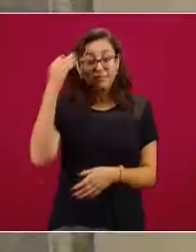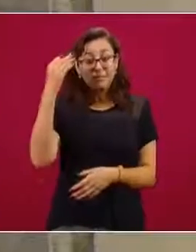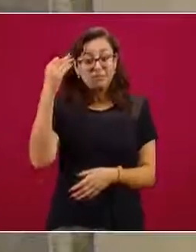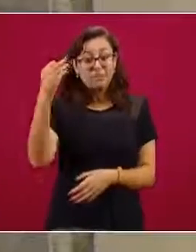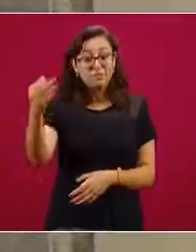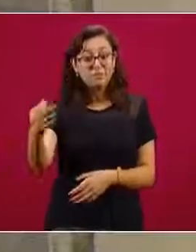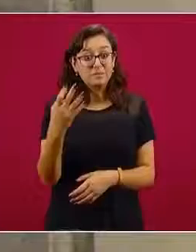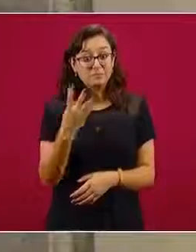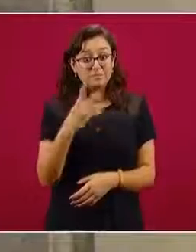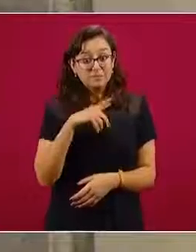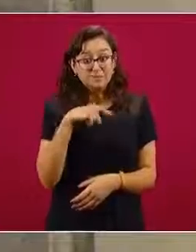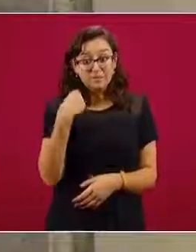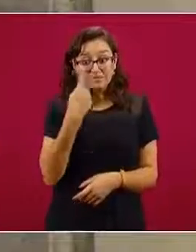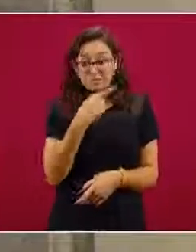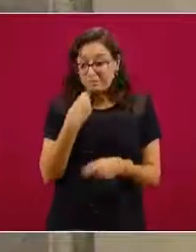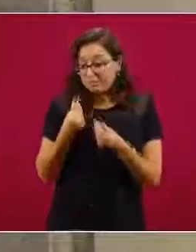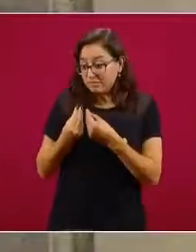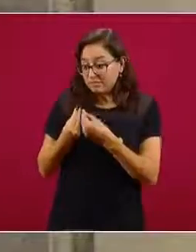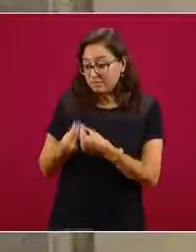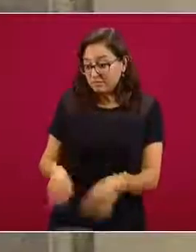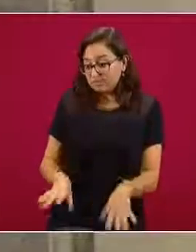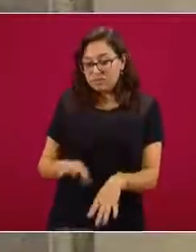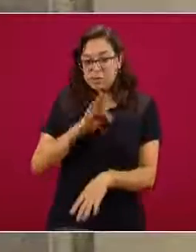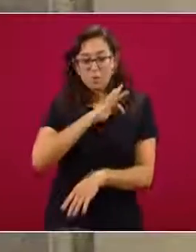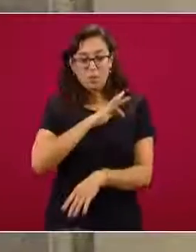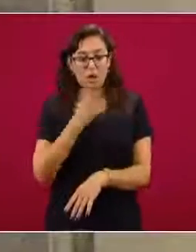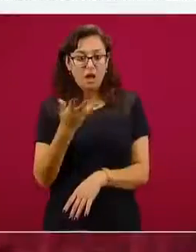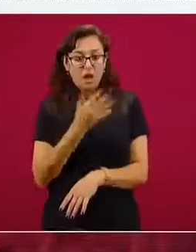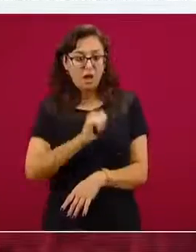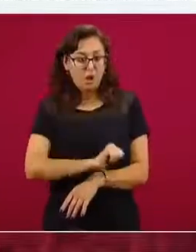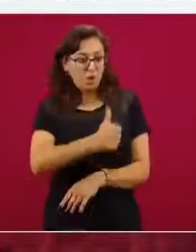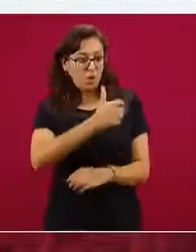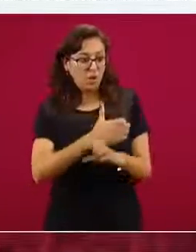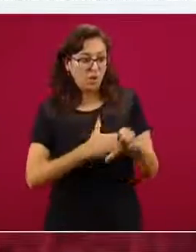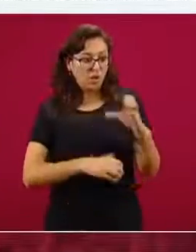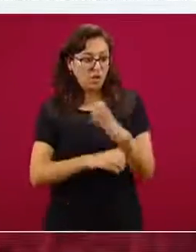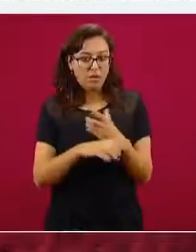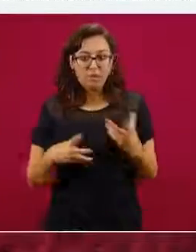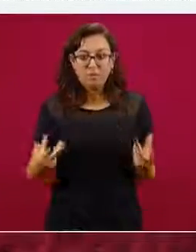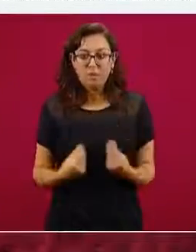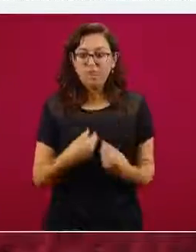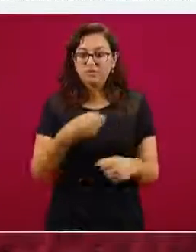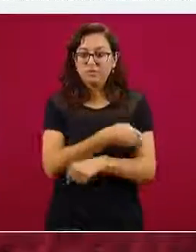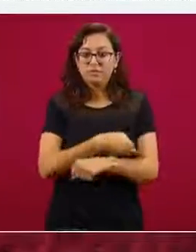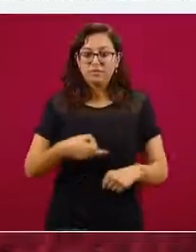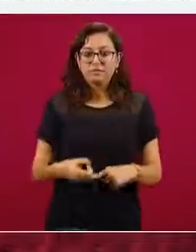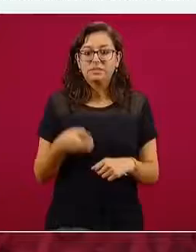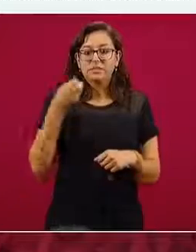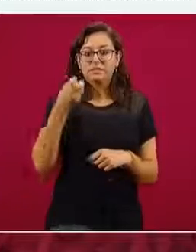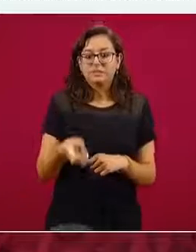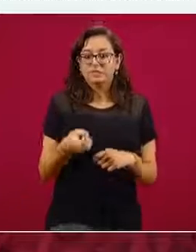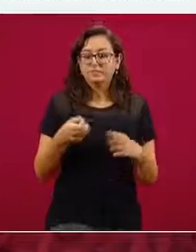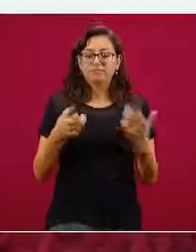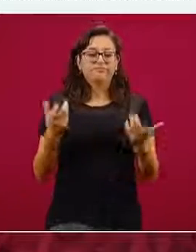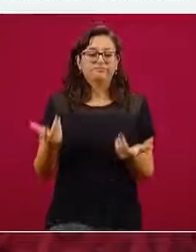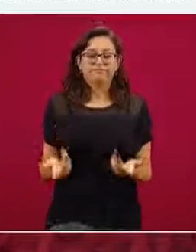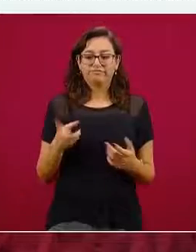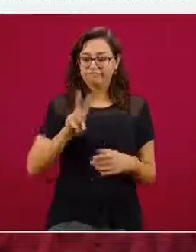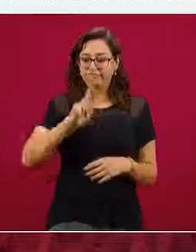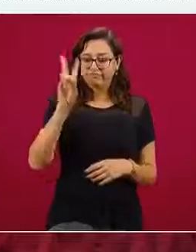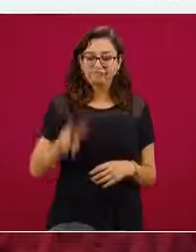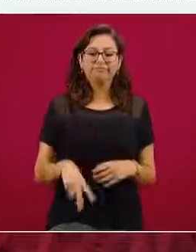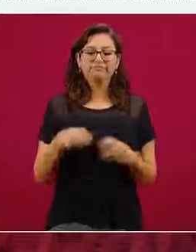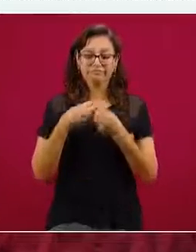dejando de utilizar este tiempo para fines más productivos o con la familia. En cualquier caso, es un esquema donde